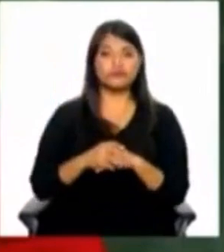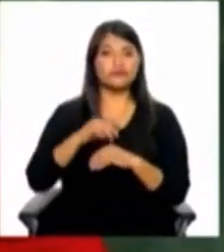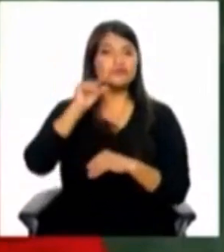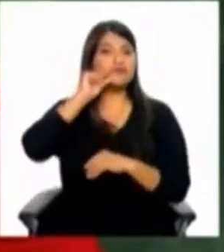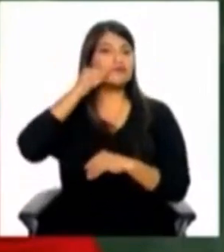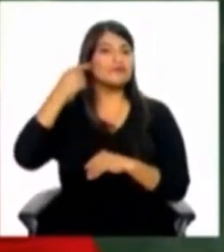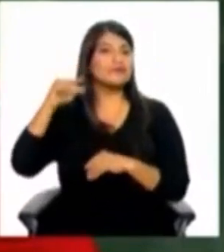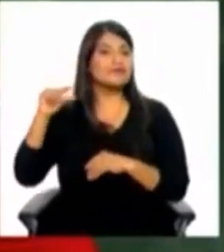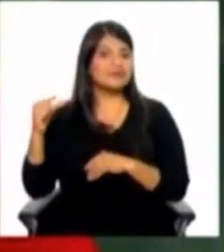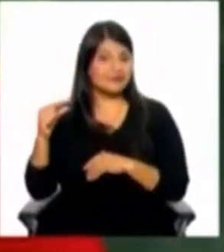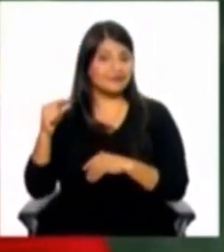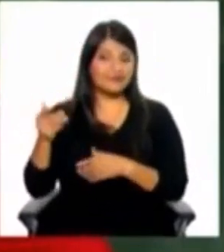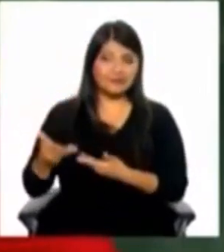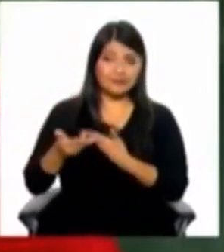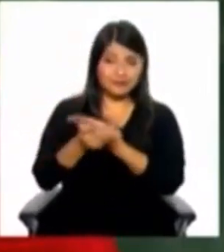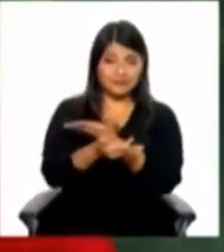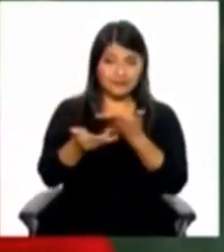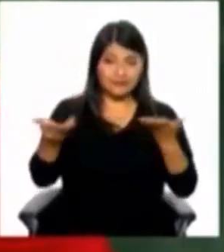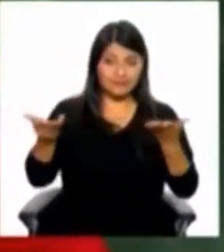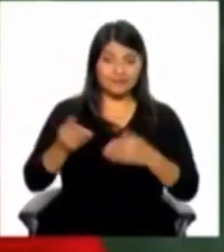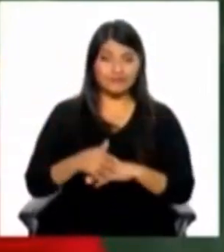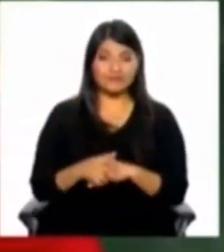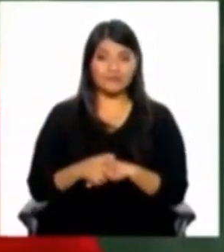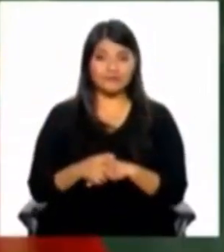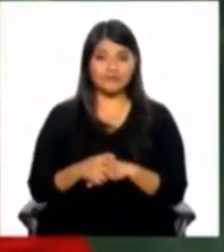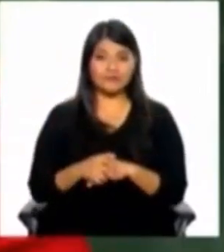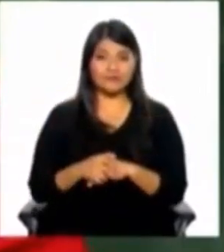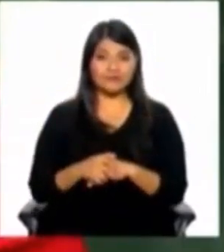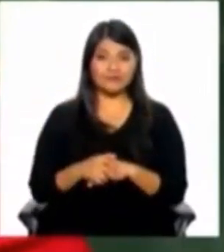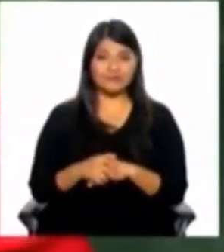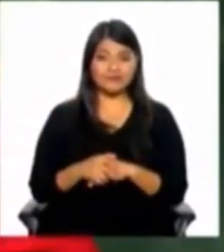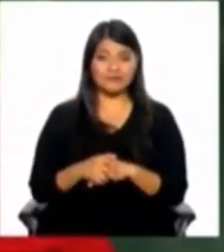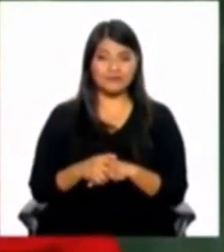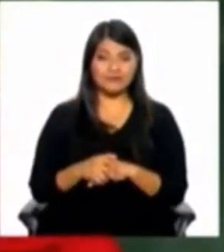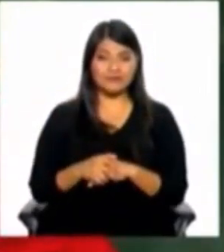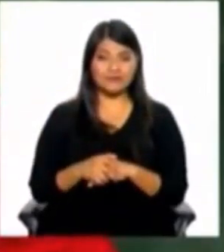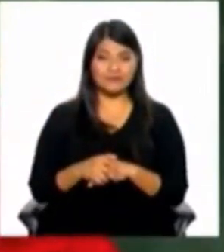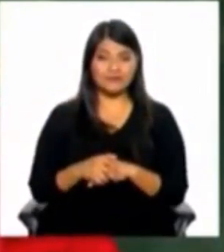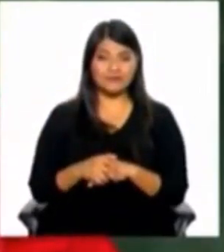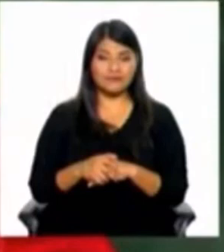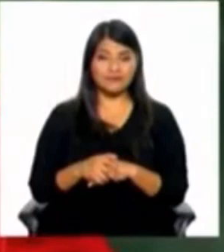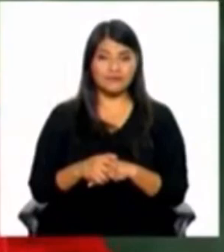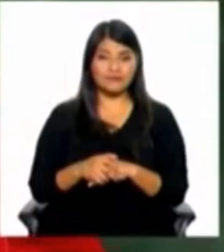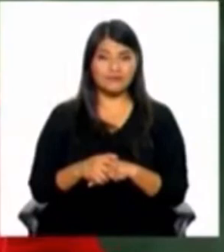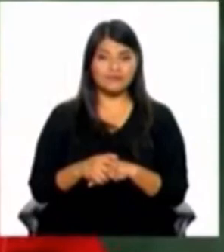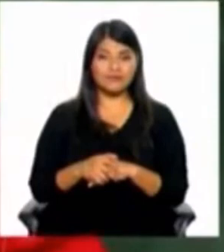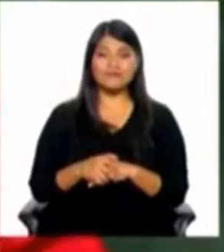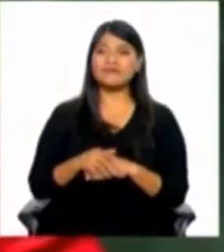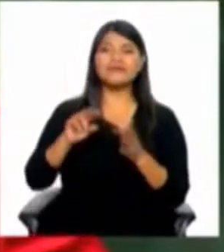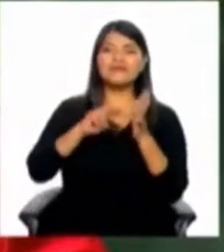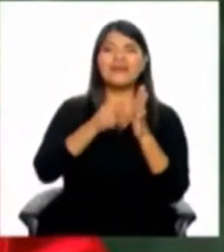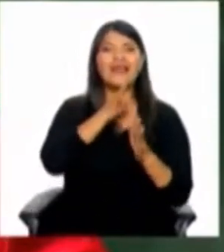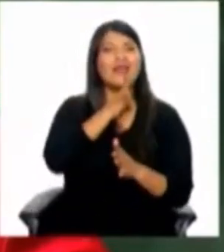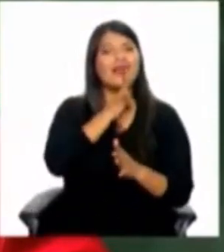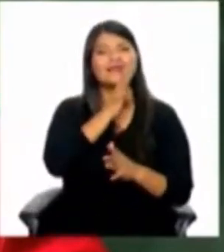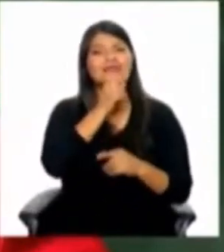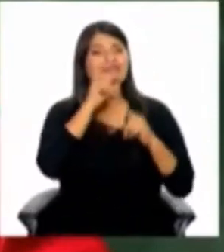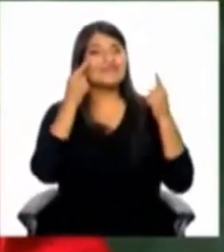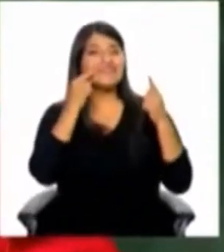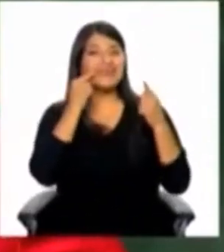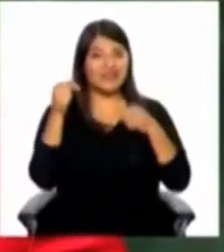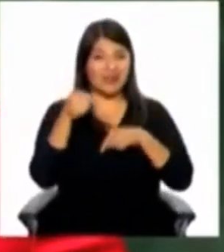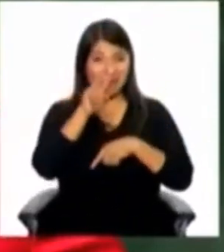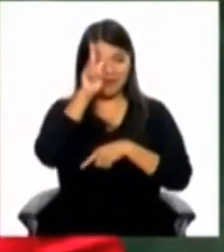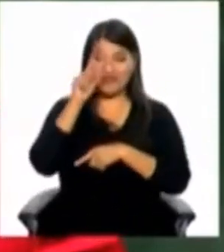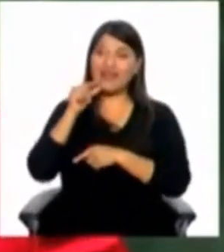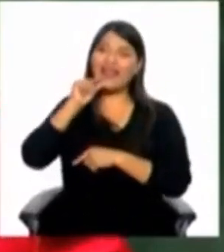Cuscallamcasun, Oxonjulla, Ojumaya, Ojmunaya, lo que significa en mi querido